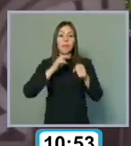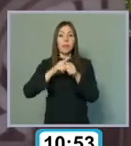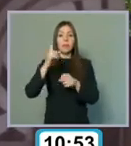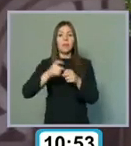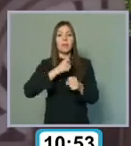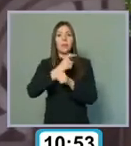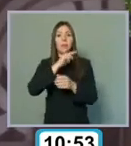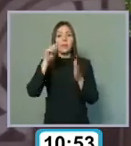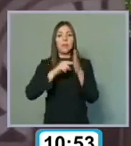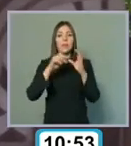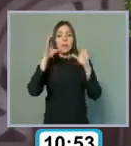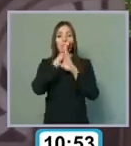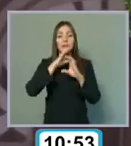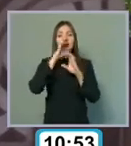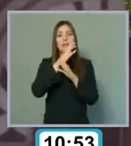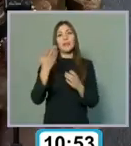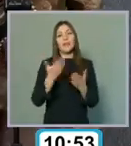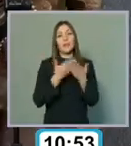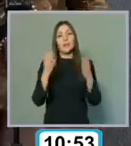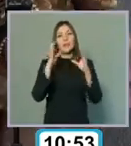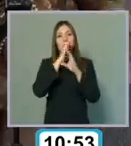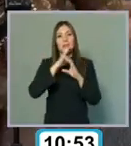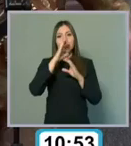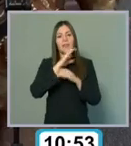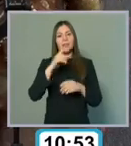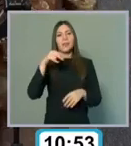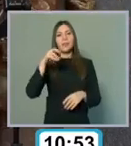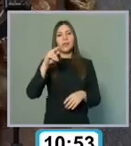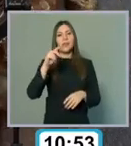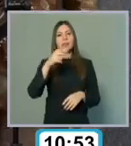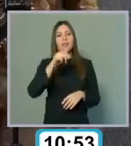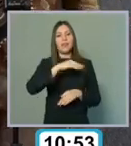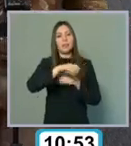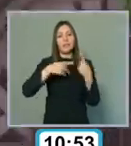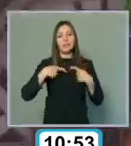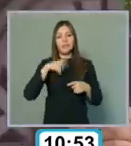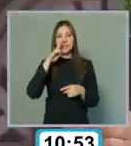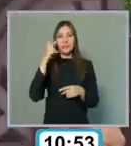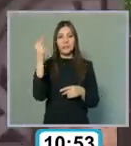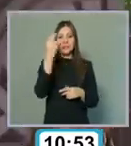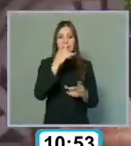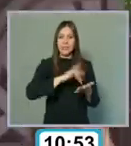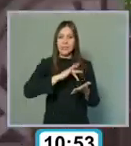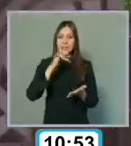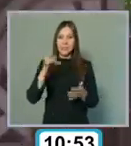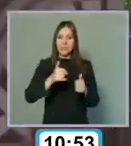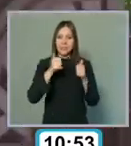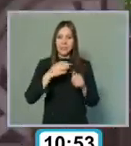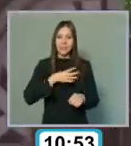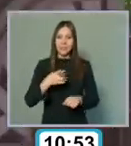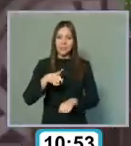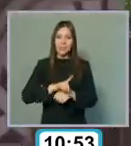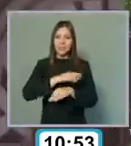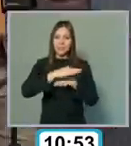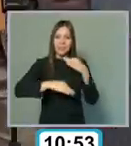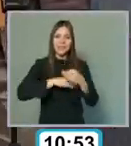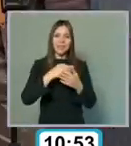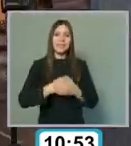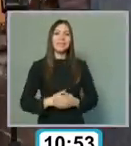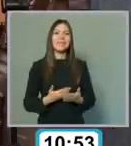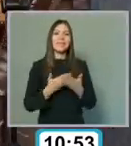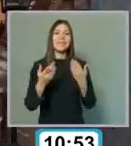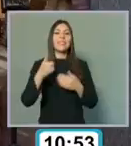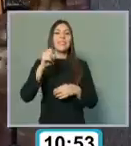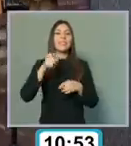lugares de Ahí está en popularidad. redes sociales y pues vamos a cantarlo en versión norteña para toda nuestra gente, los televidentes. Gracias por estar con nosotros, buenos días a todos. Pues Así adelante, es. ellos son